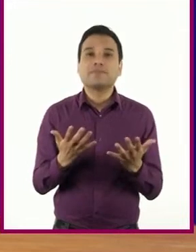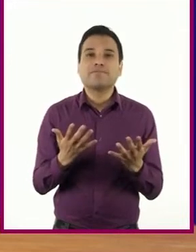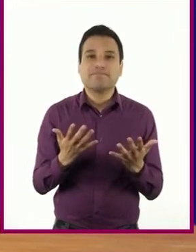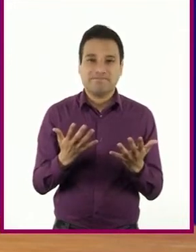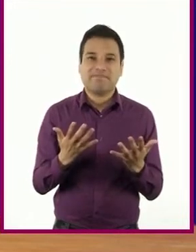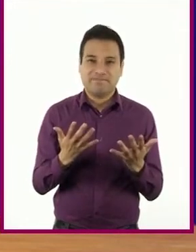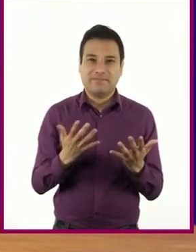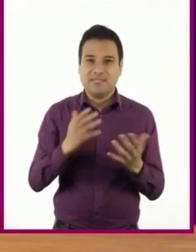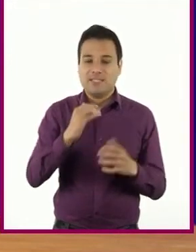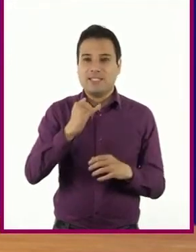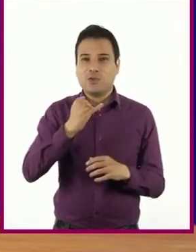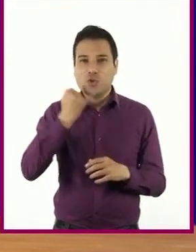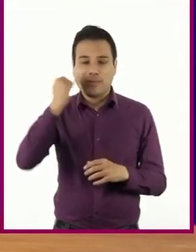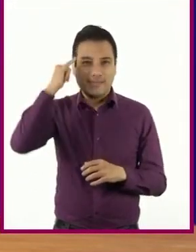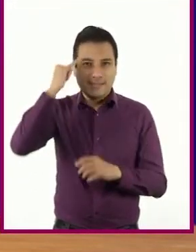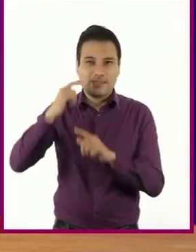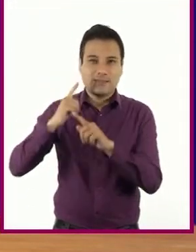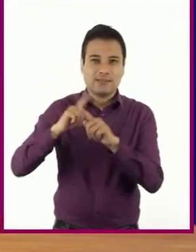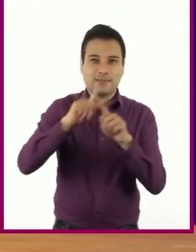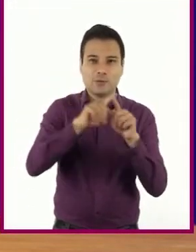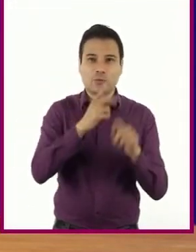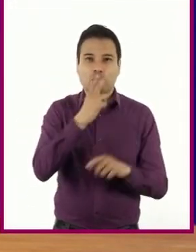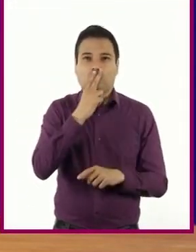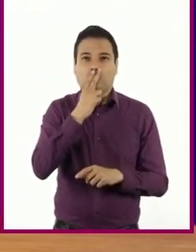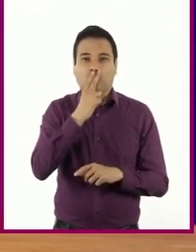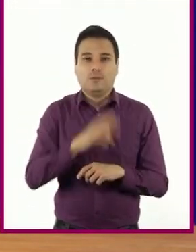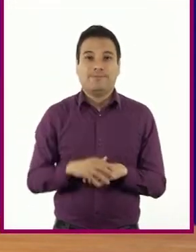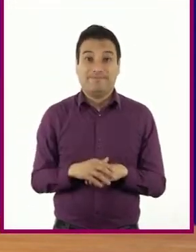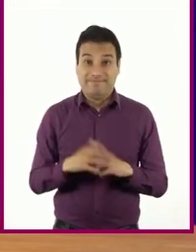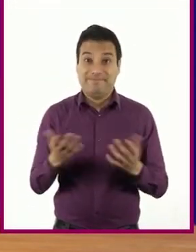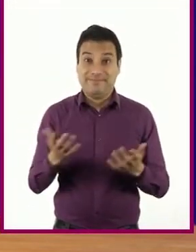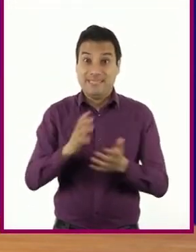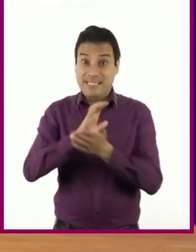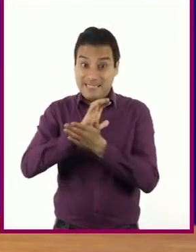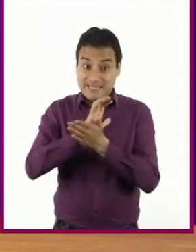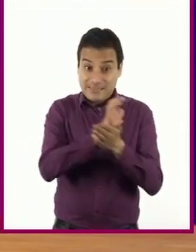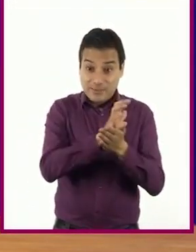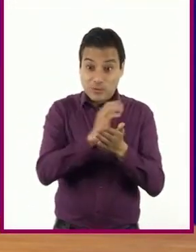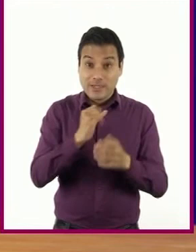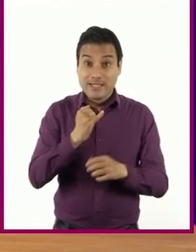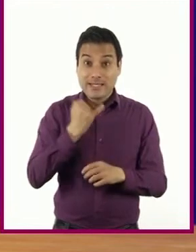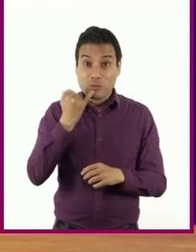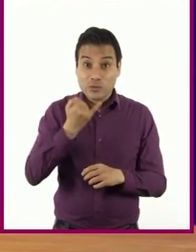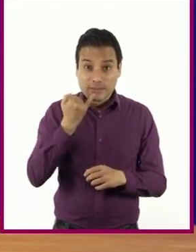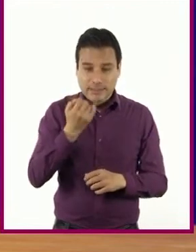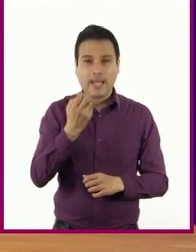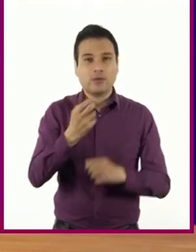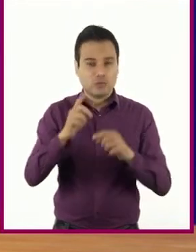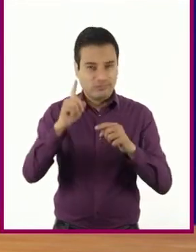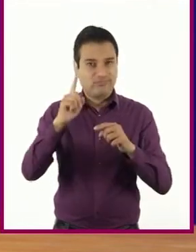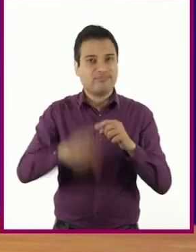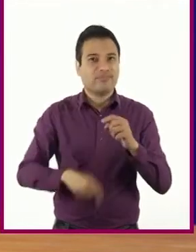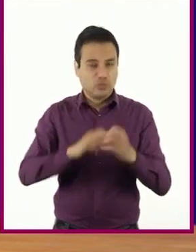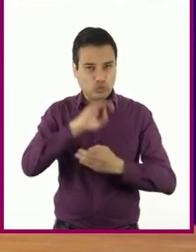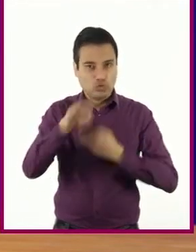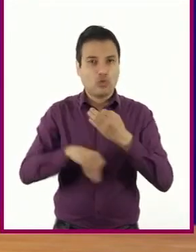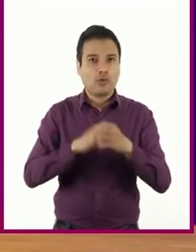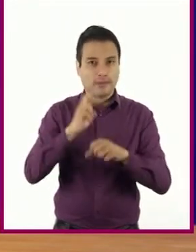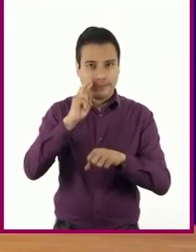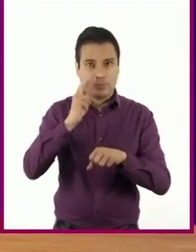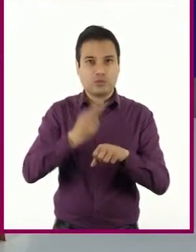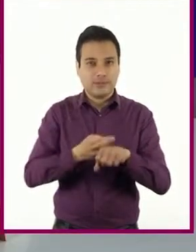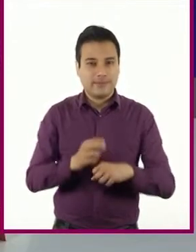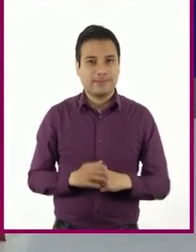diversidad lingüística y sobre todo comprender que la discriminación lingüística es un problema que nos atañe a todos y perjudica gravemente